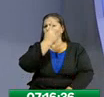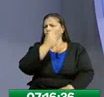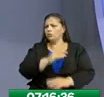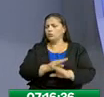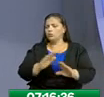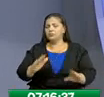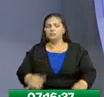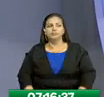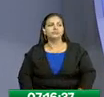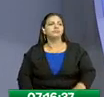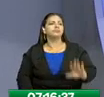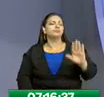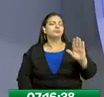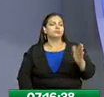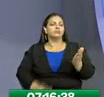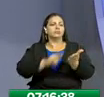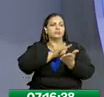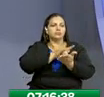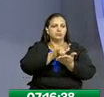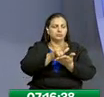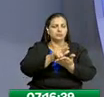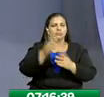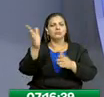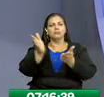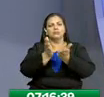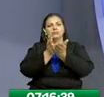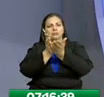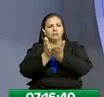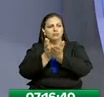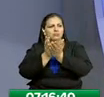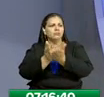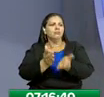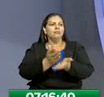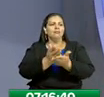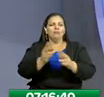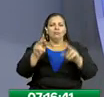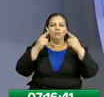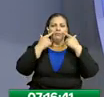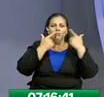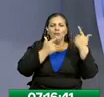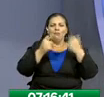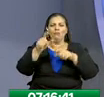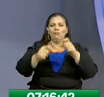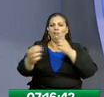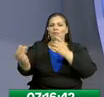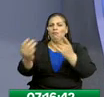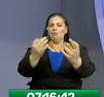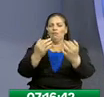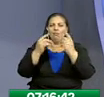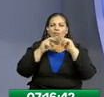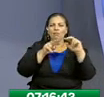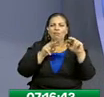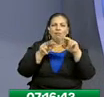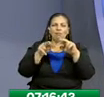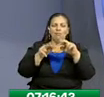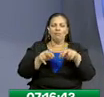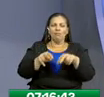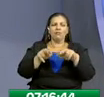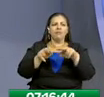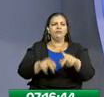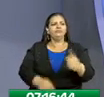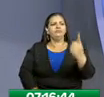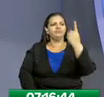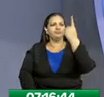realizan la notificación. No necesariamente se cataloga a un paciente altamente sospechoso,